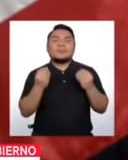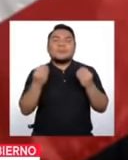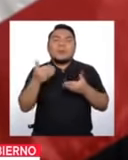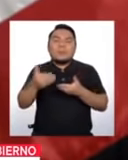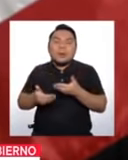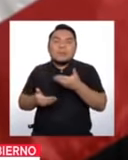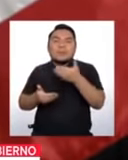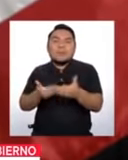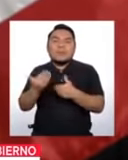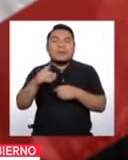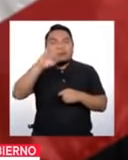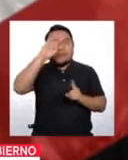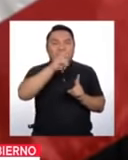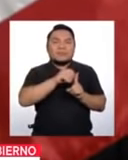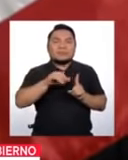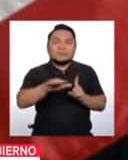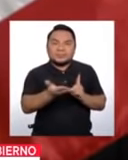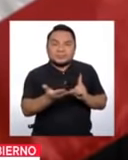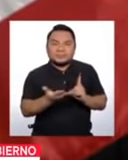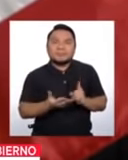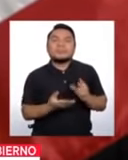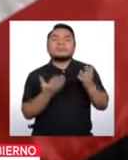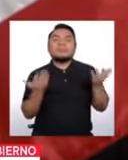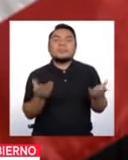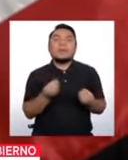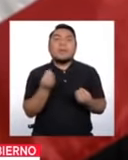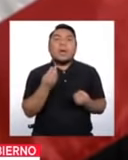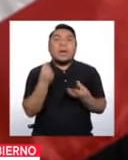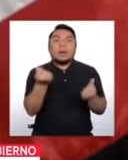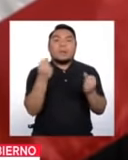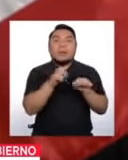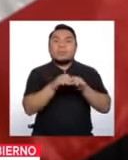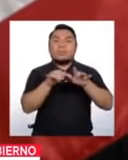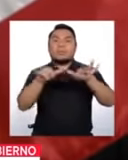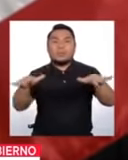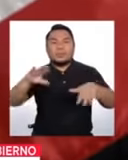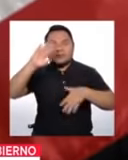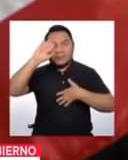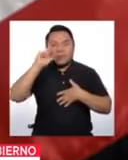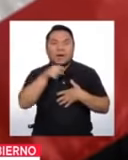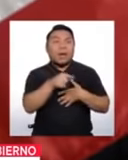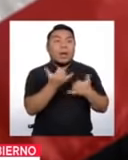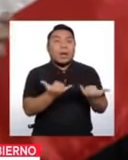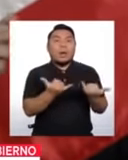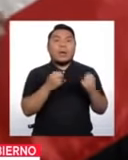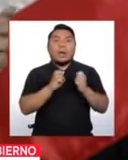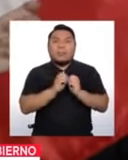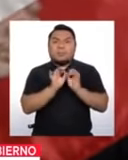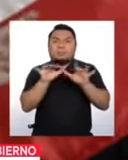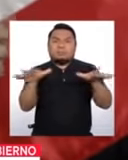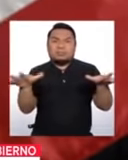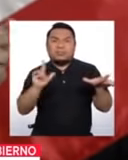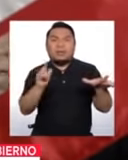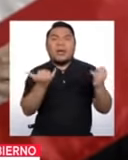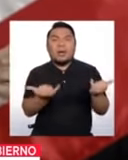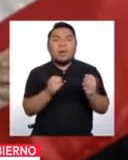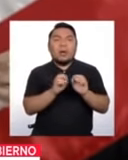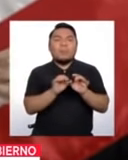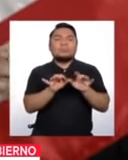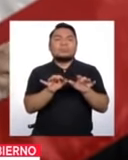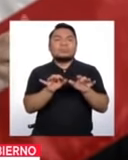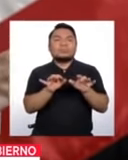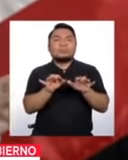el contagio. Es decir, con la velocidad de propagación del contagio, que eso es lo que ven los